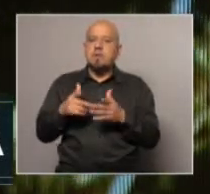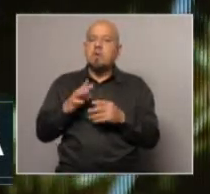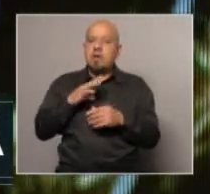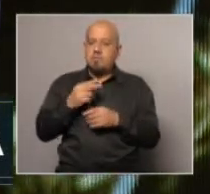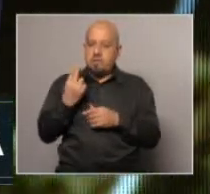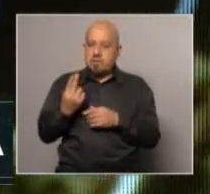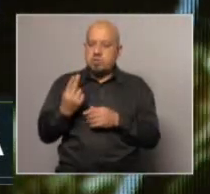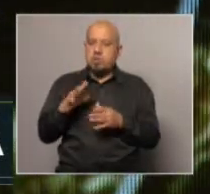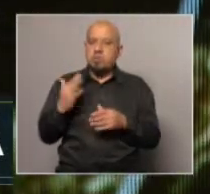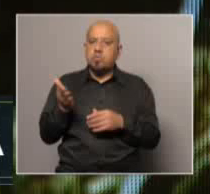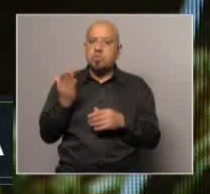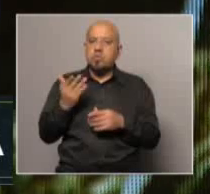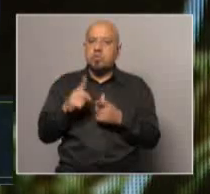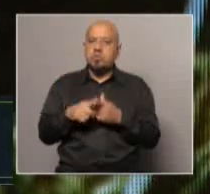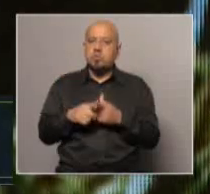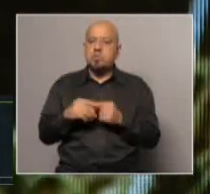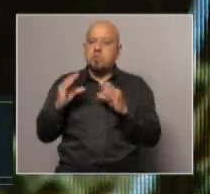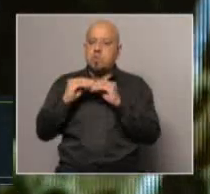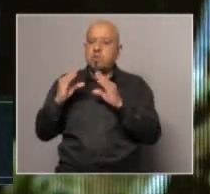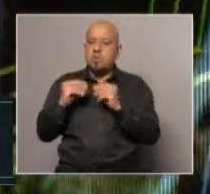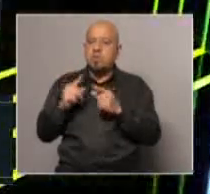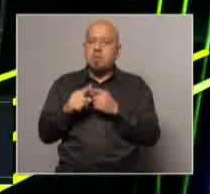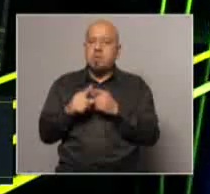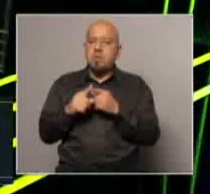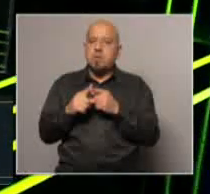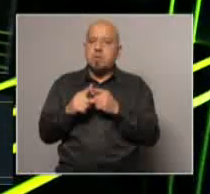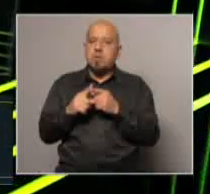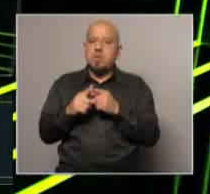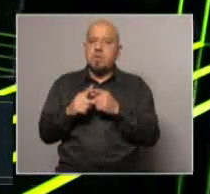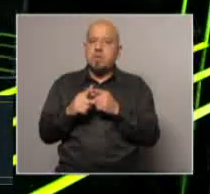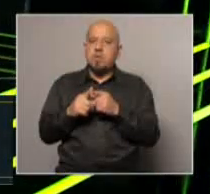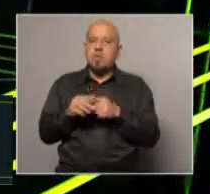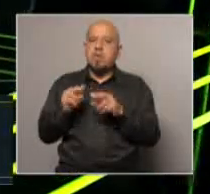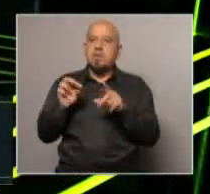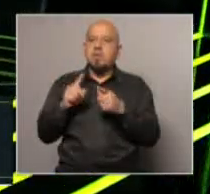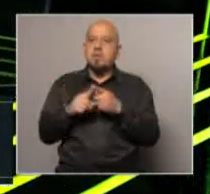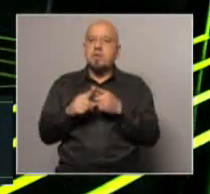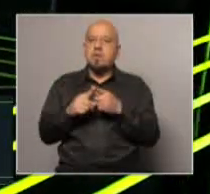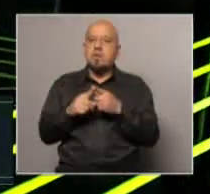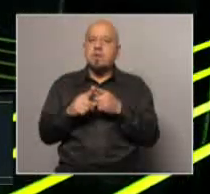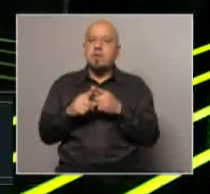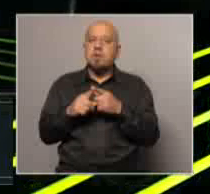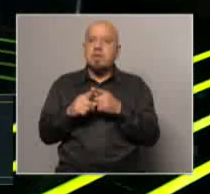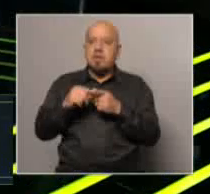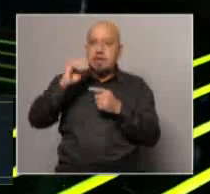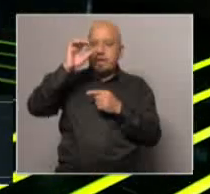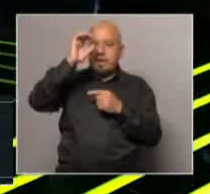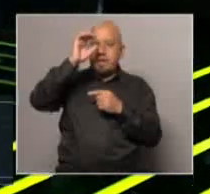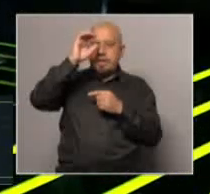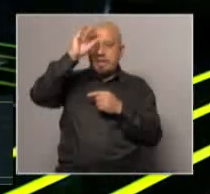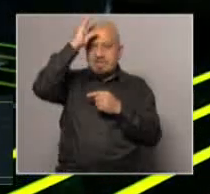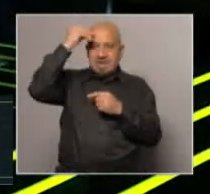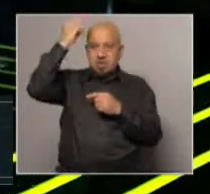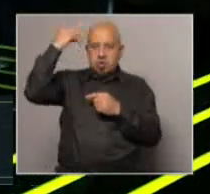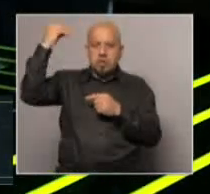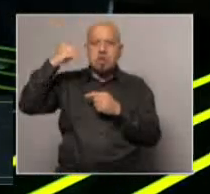marihuana, después hay especulación en ella, por ejemplo, el tema de la empresa inicial de Sartori. Bueno, de hecho es uno de los